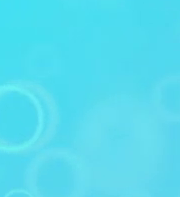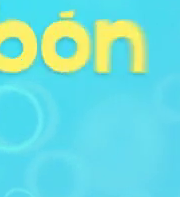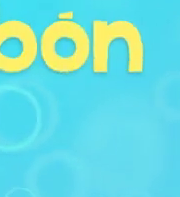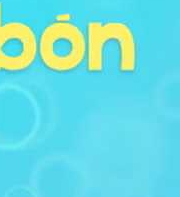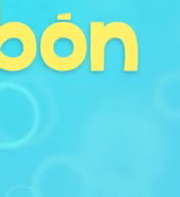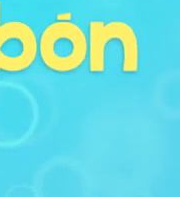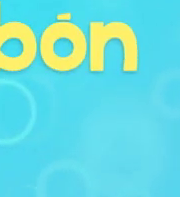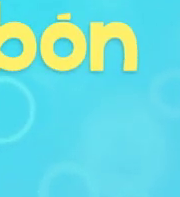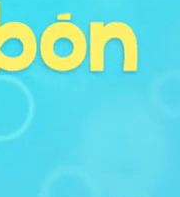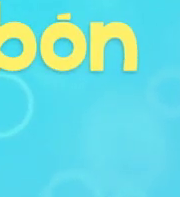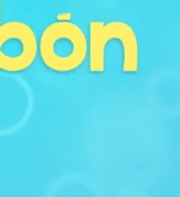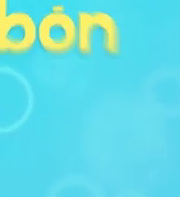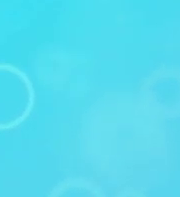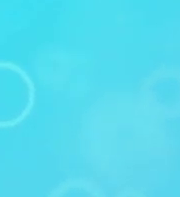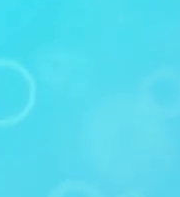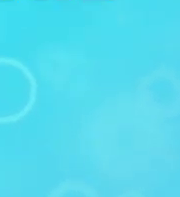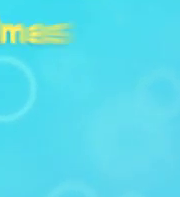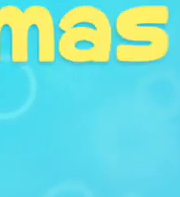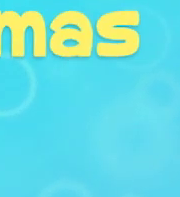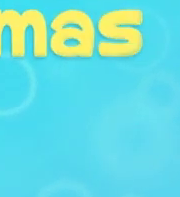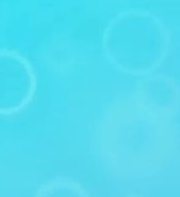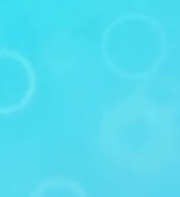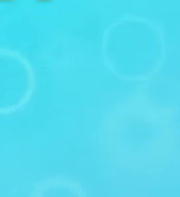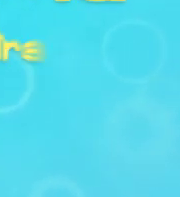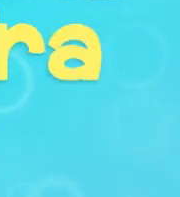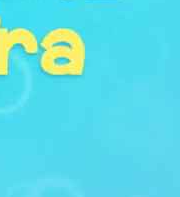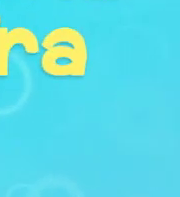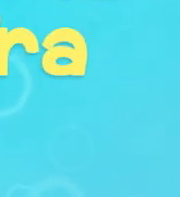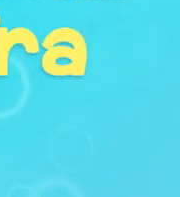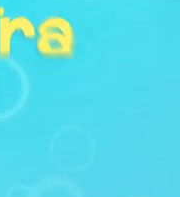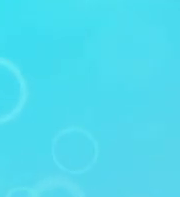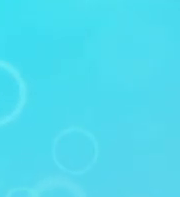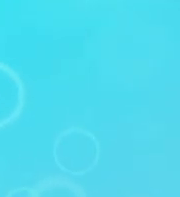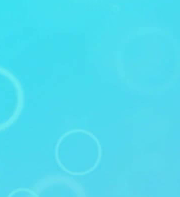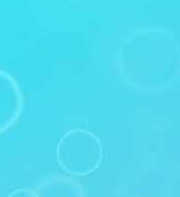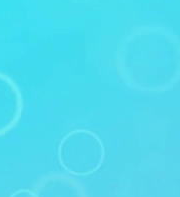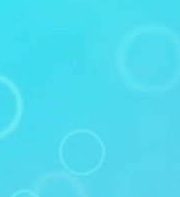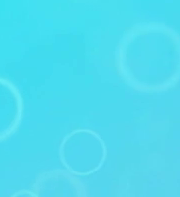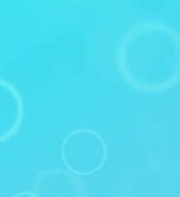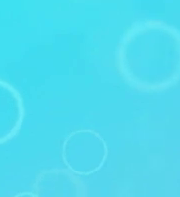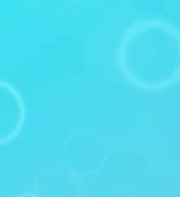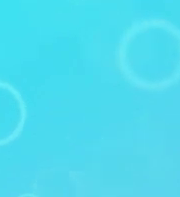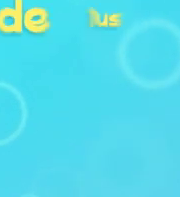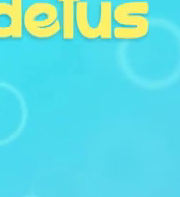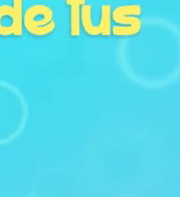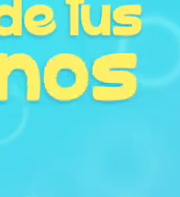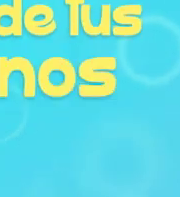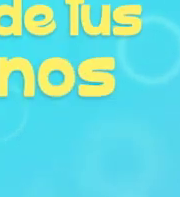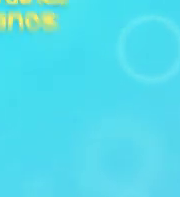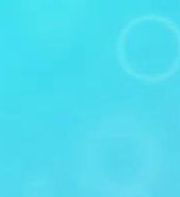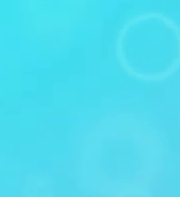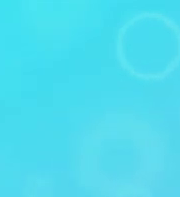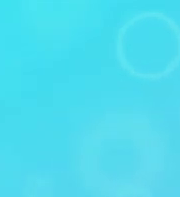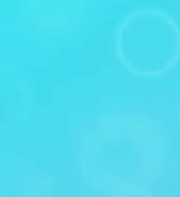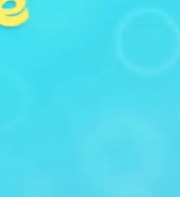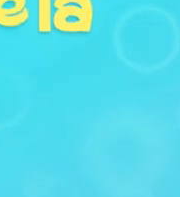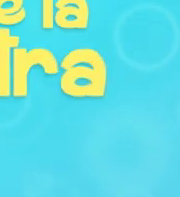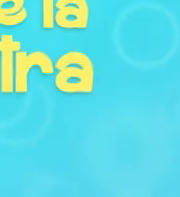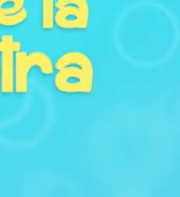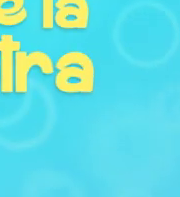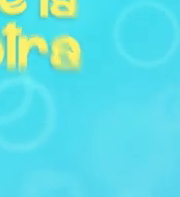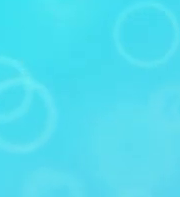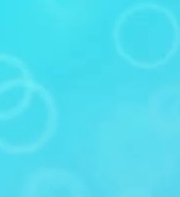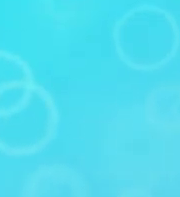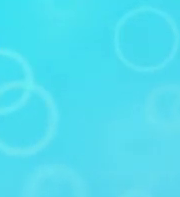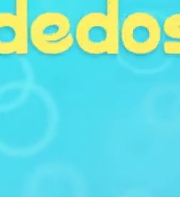Usa suficiente jabón. Frota tus palmas una con la otra. Ahora, frota la palma de una de tus manos contra el dorso